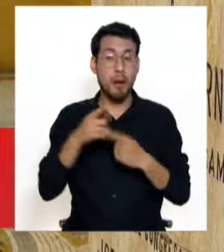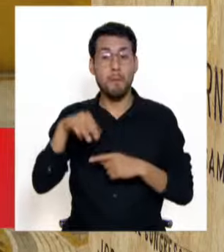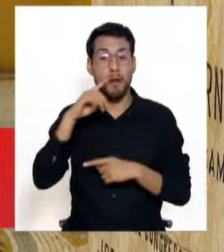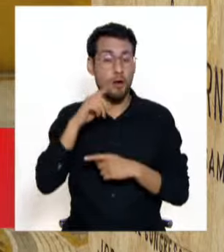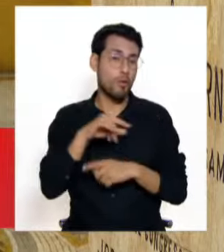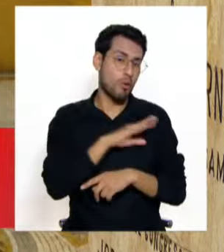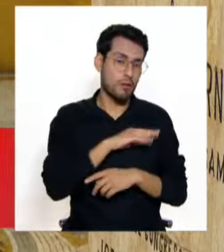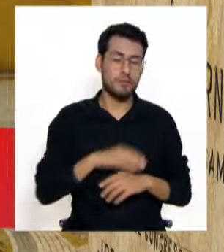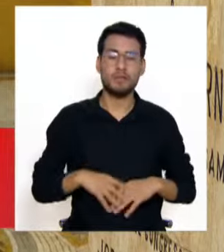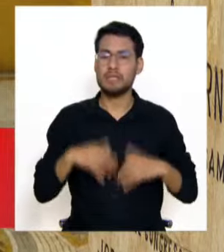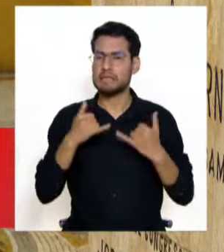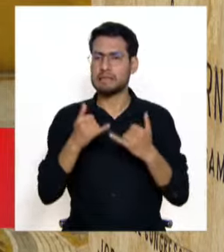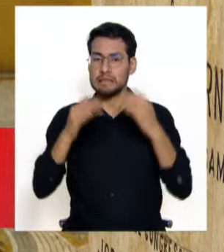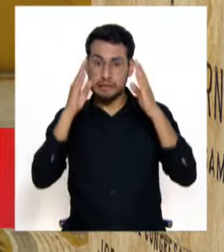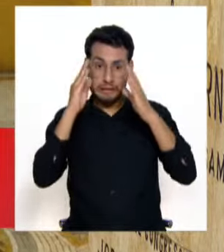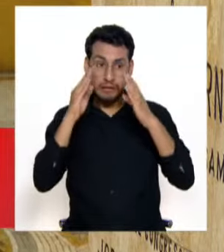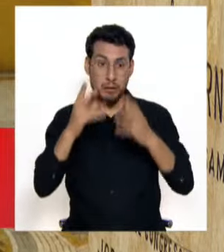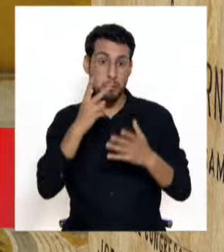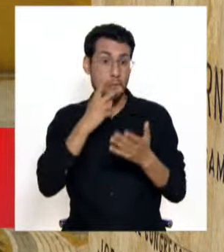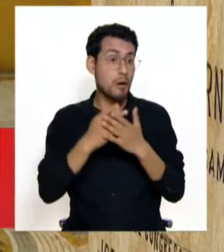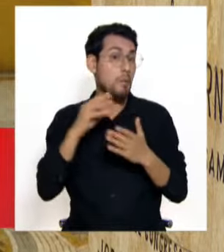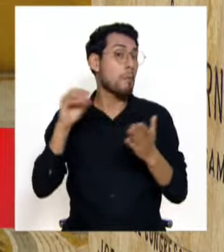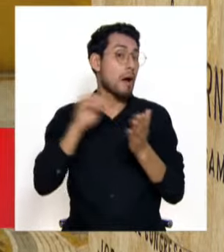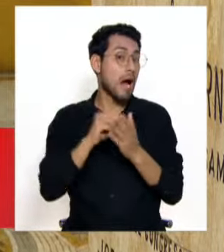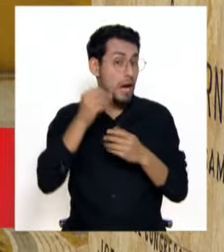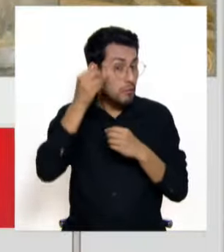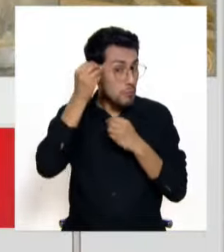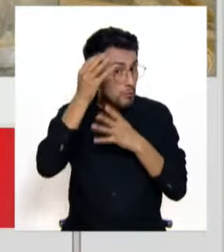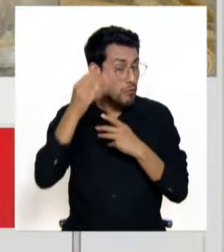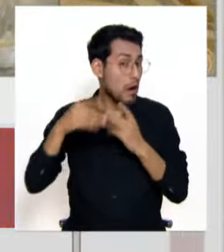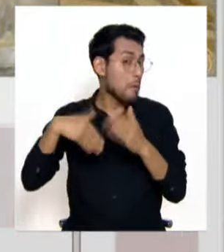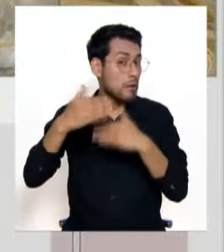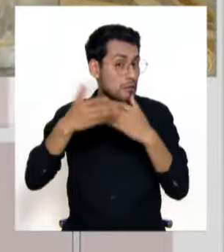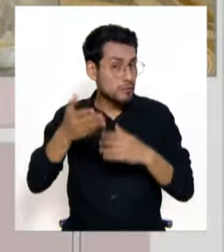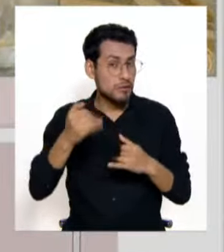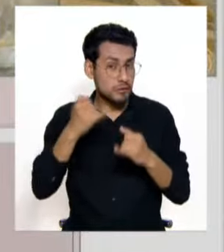jueves. Así es que estamos atentos y más adelante vamos a volver con mayor información después de esta reunión.